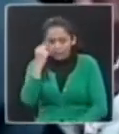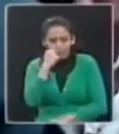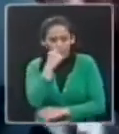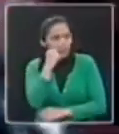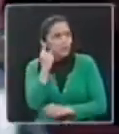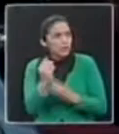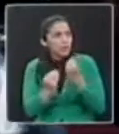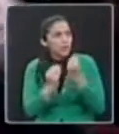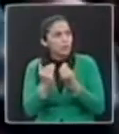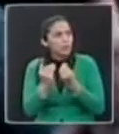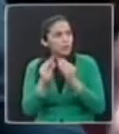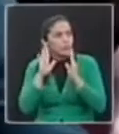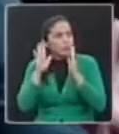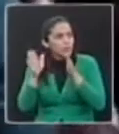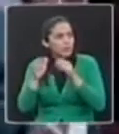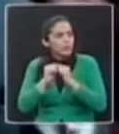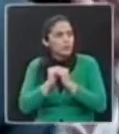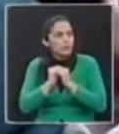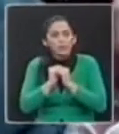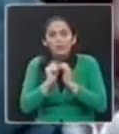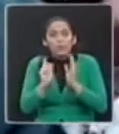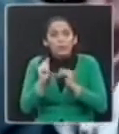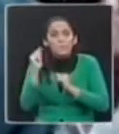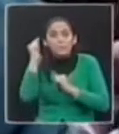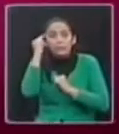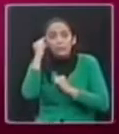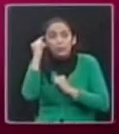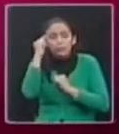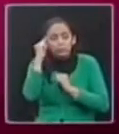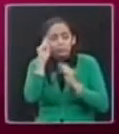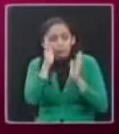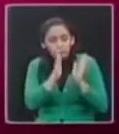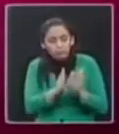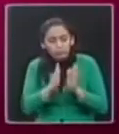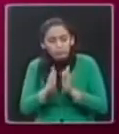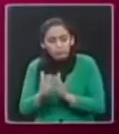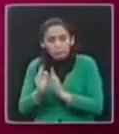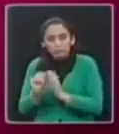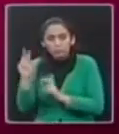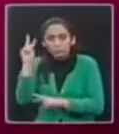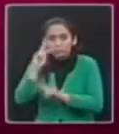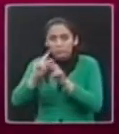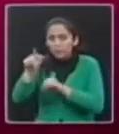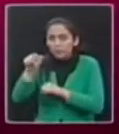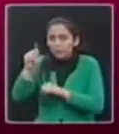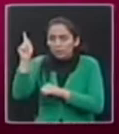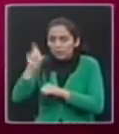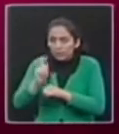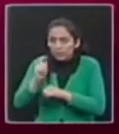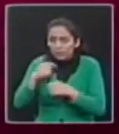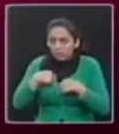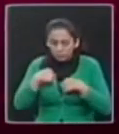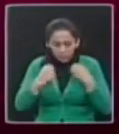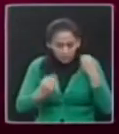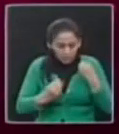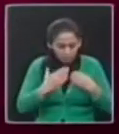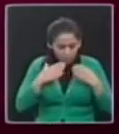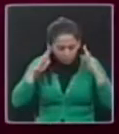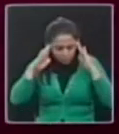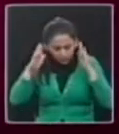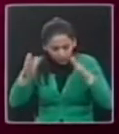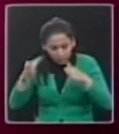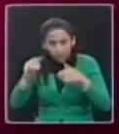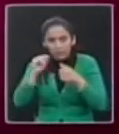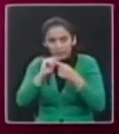soluciones a modo de hipótesis. Una hipótesis está comprendida de causa y efecto. Ahora, la hipótesis, para poder